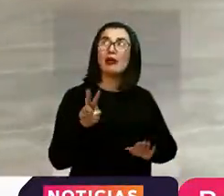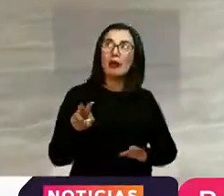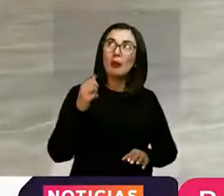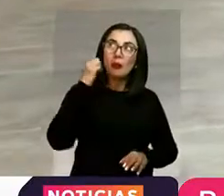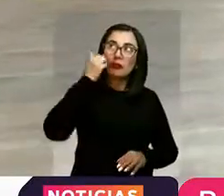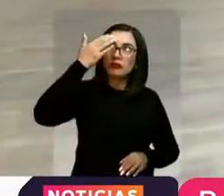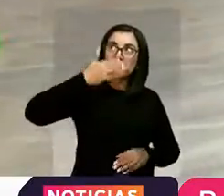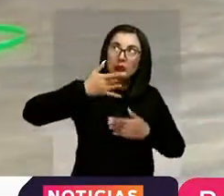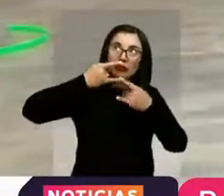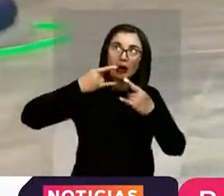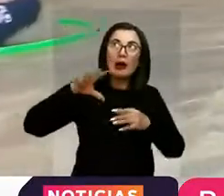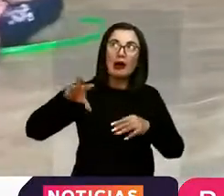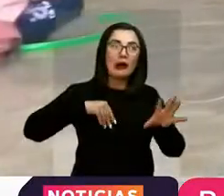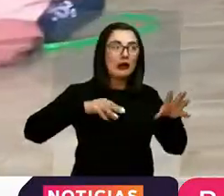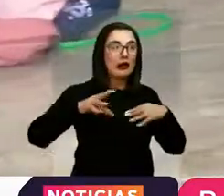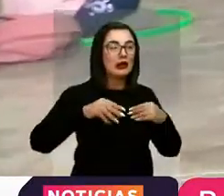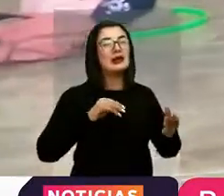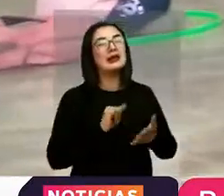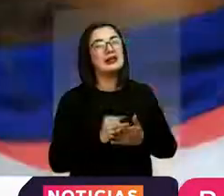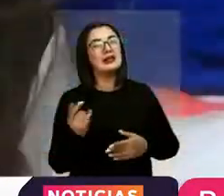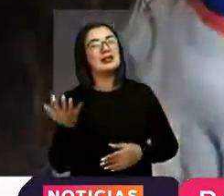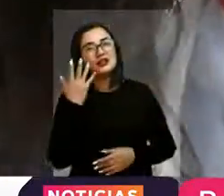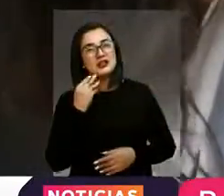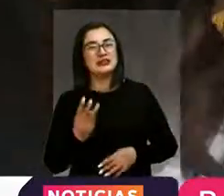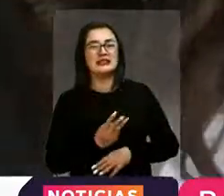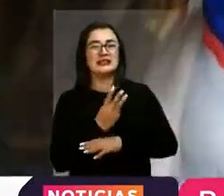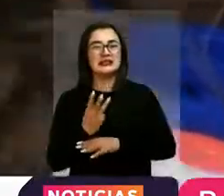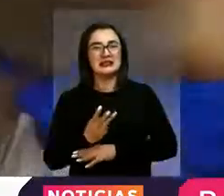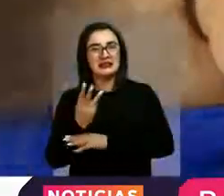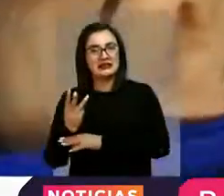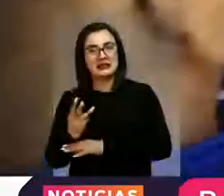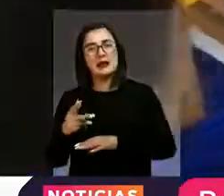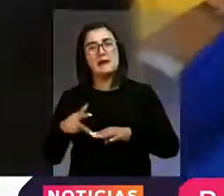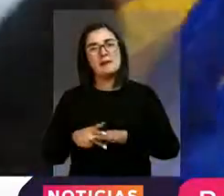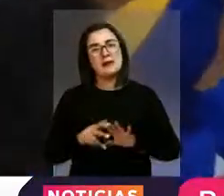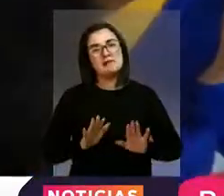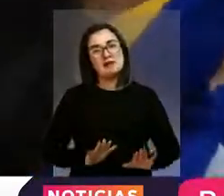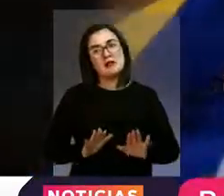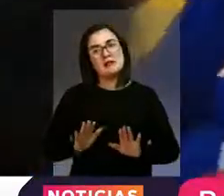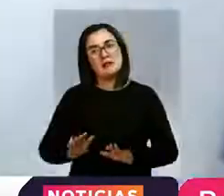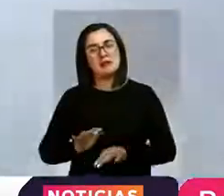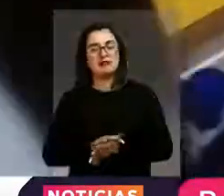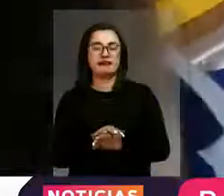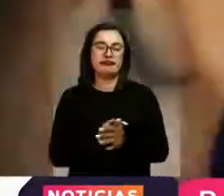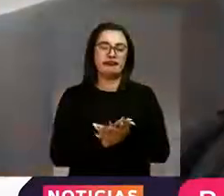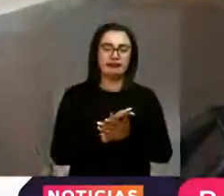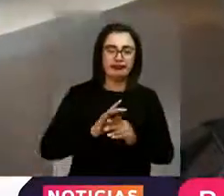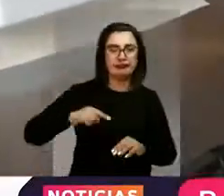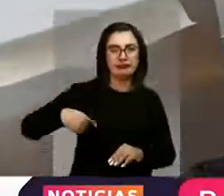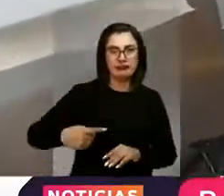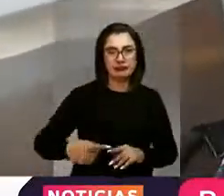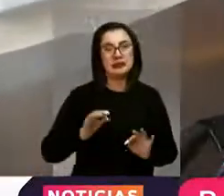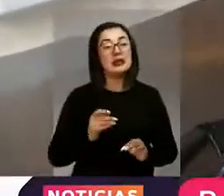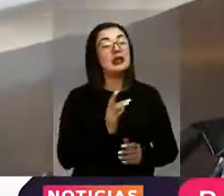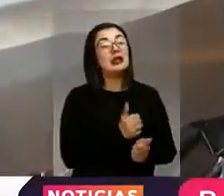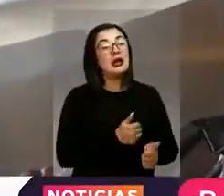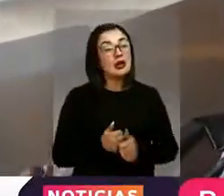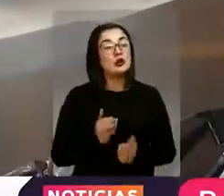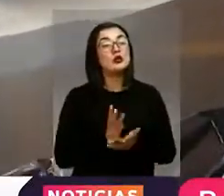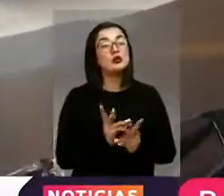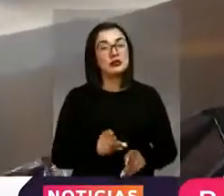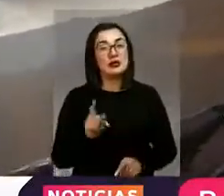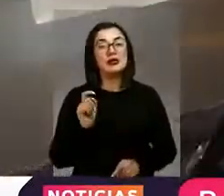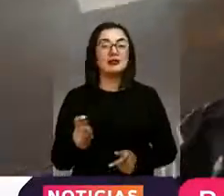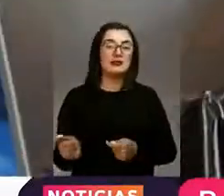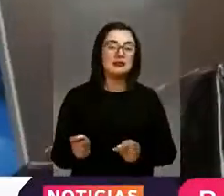La jornada diaria será de 3 horas con pausas activas para el lavado de manos y cada estudiante llevará un kit de